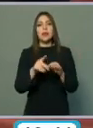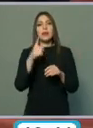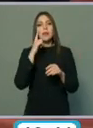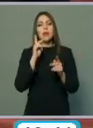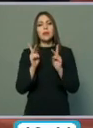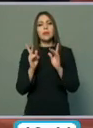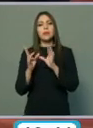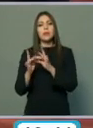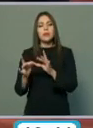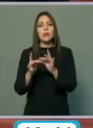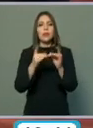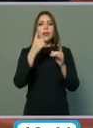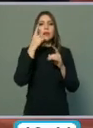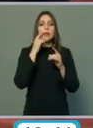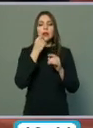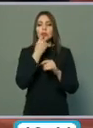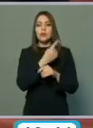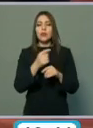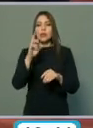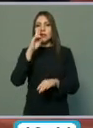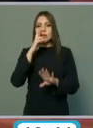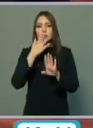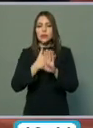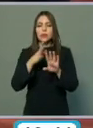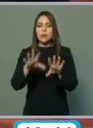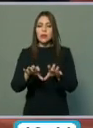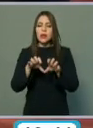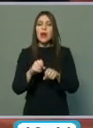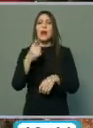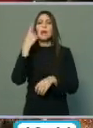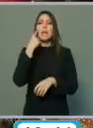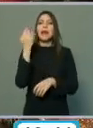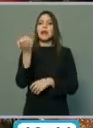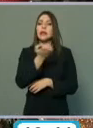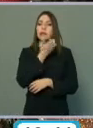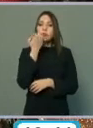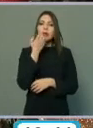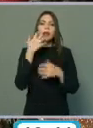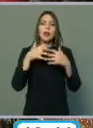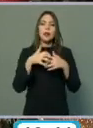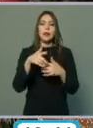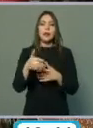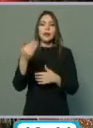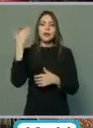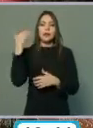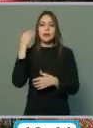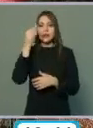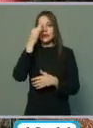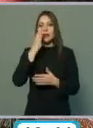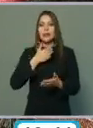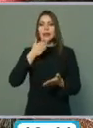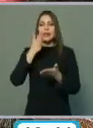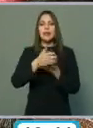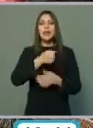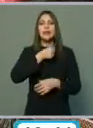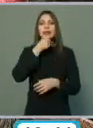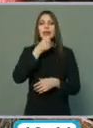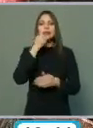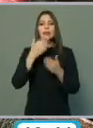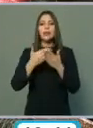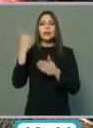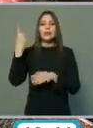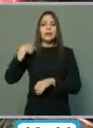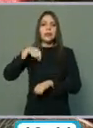pláticas de tenencia responsable en escuelas, en empresas, en escuelas de todo nivel. Martín acaba de visitar a unos ancianos de un asilo la